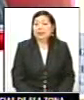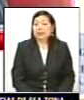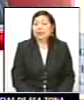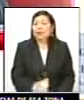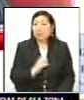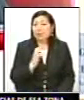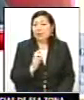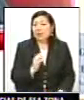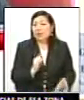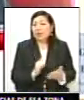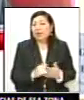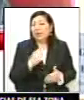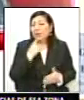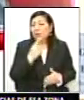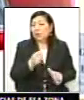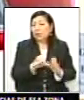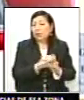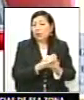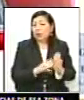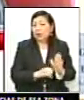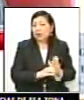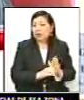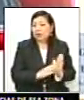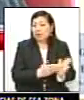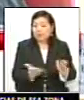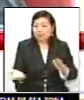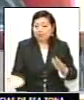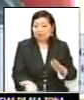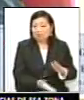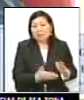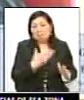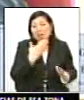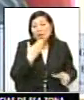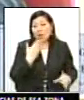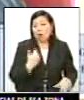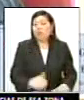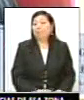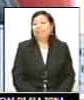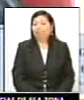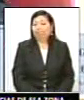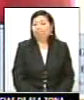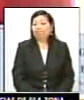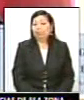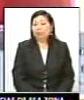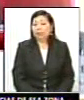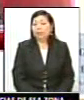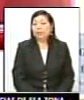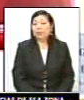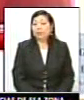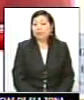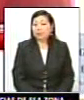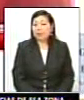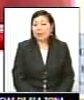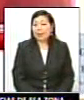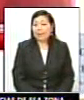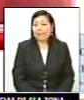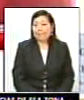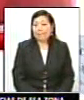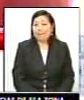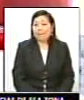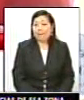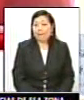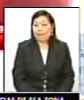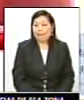yo creo que esta denuncia constitucional debería ir al archivo. Gracias, presidente. Congresista Violeta y luego congresista García Belaúnde.